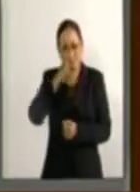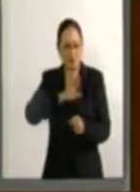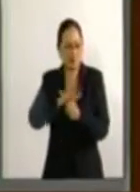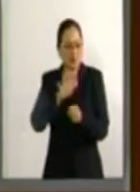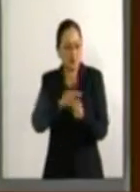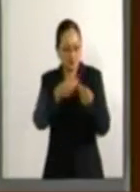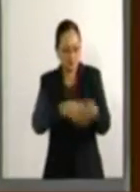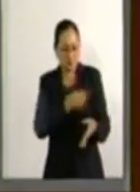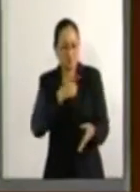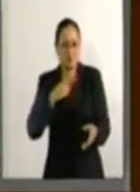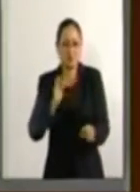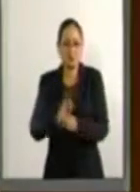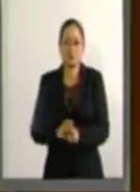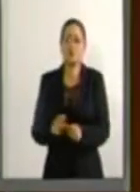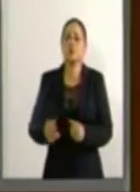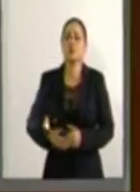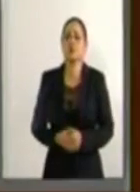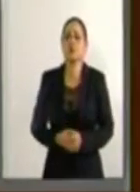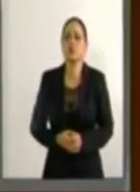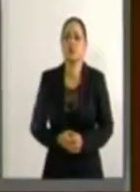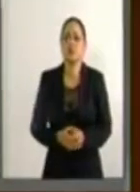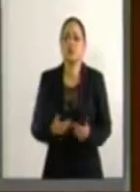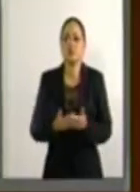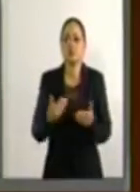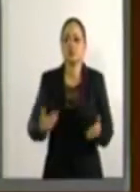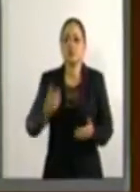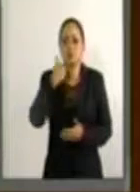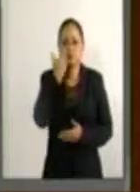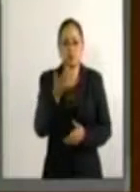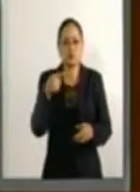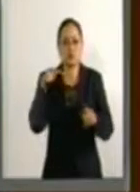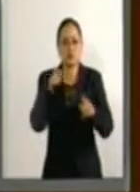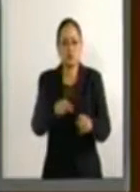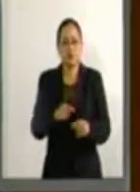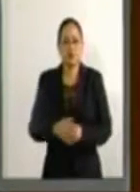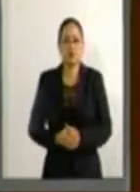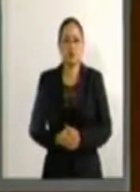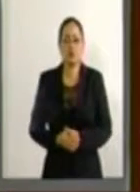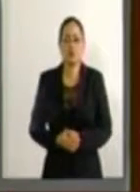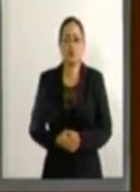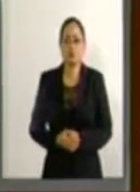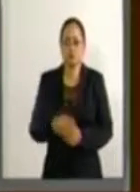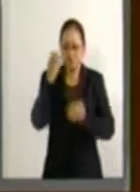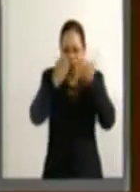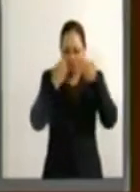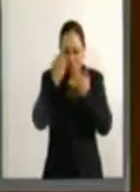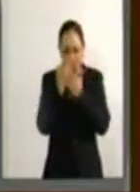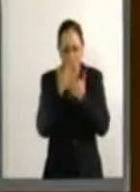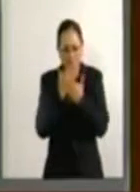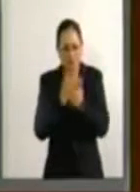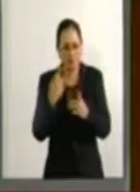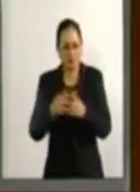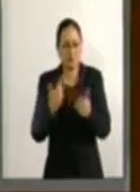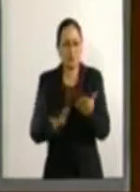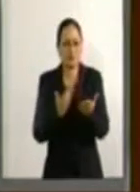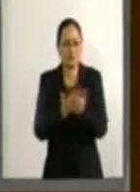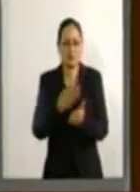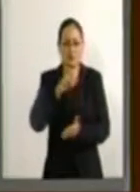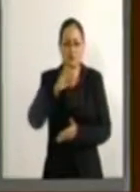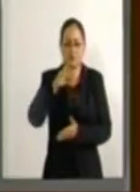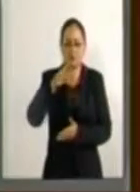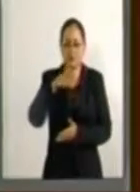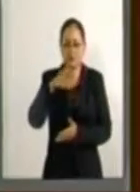En primer lugar, quiero ya hacer toda un análisis de lo que presentó Berenice Rendón, en que